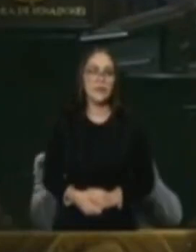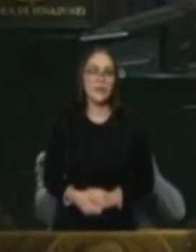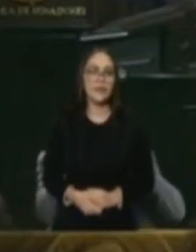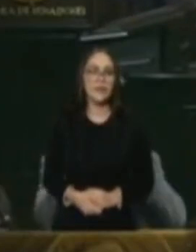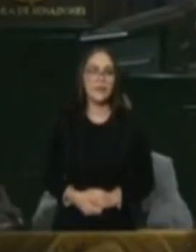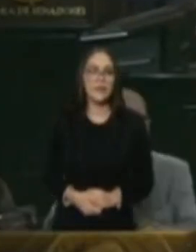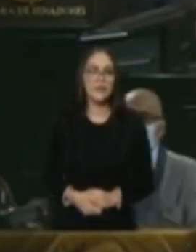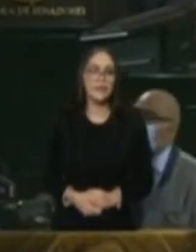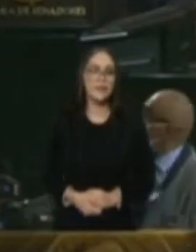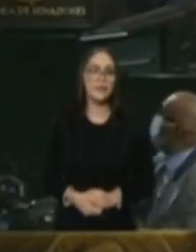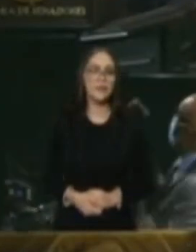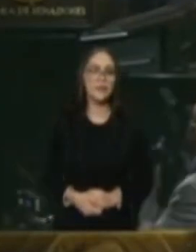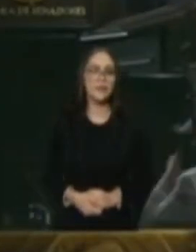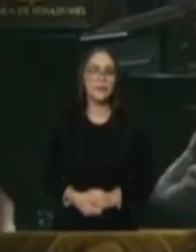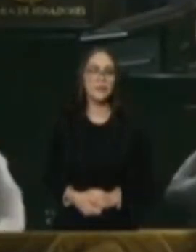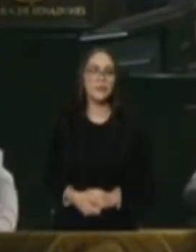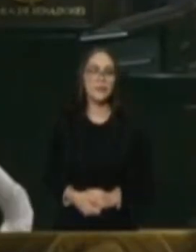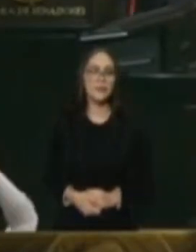Honorable Asamblea.